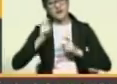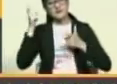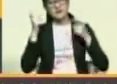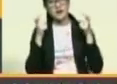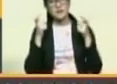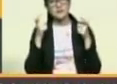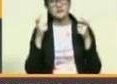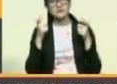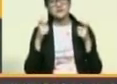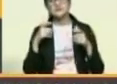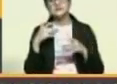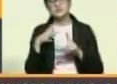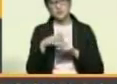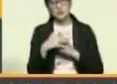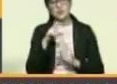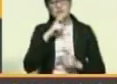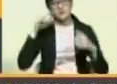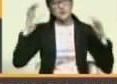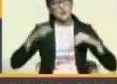ha tronado,